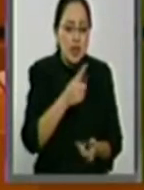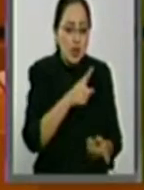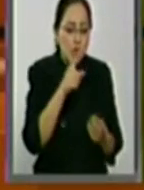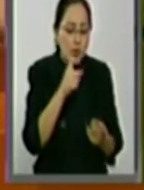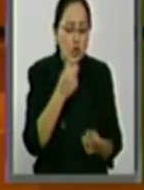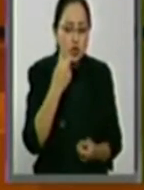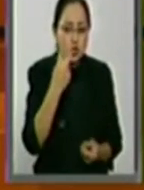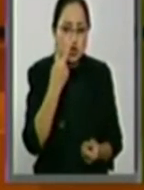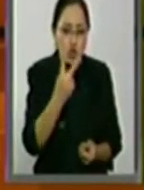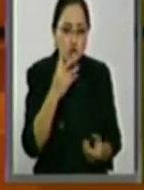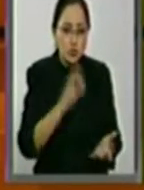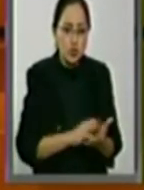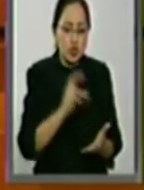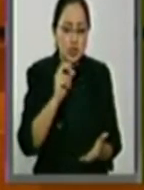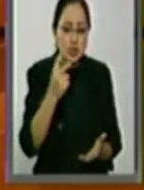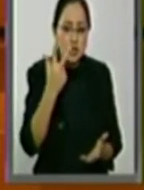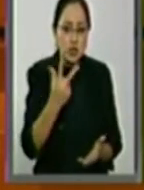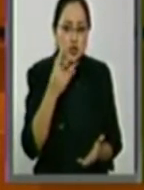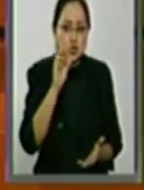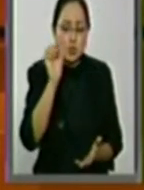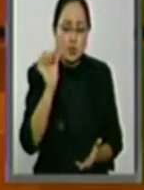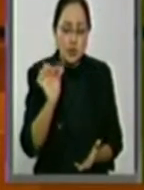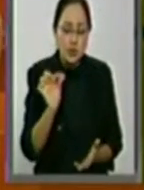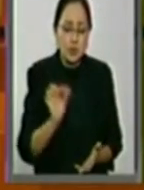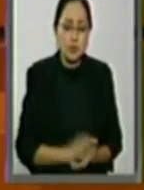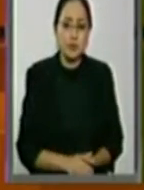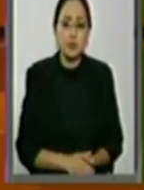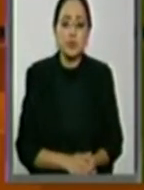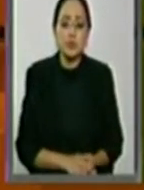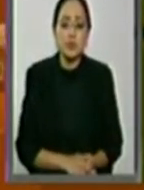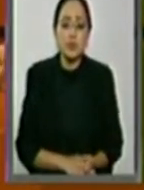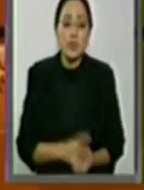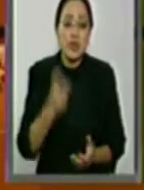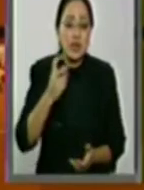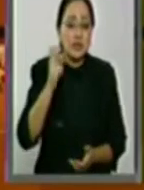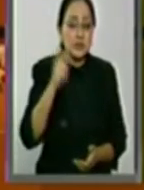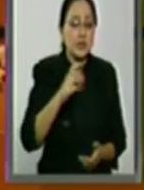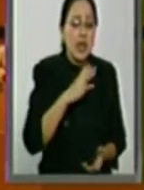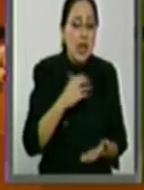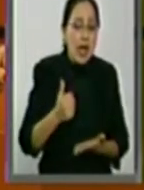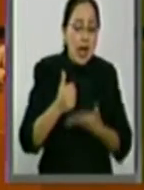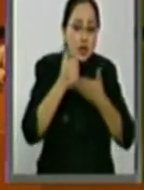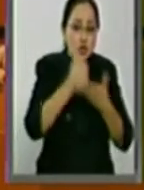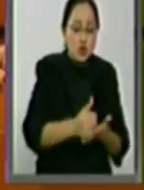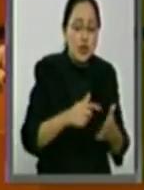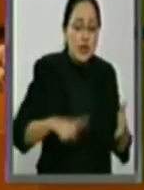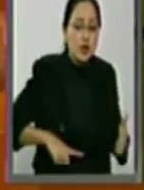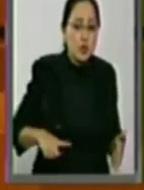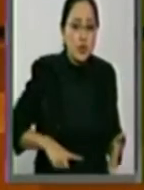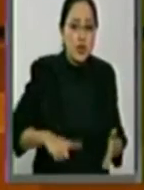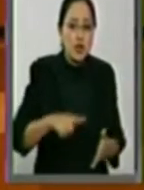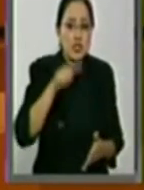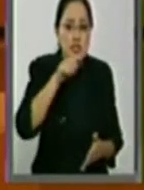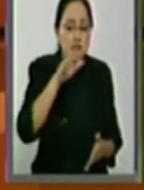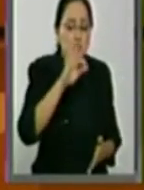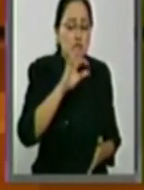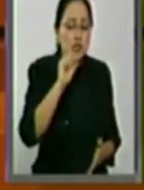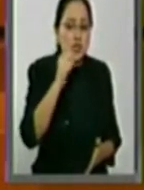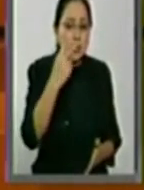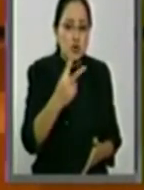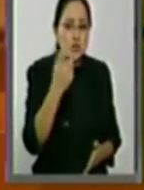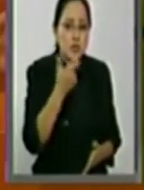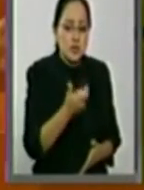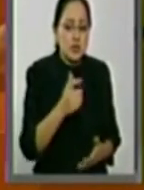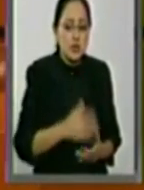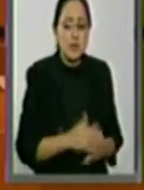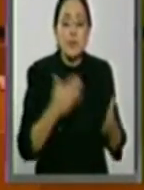2.38 pesos, lo que equivale a un subsidio de 17.62 pesos. En Guadalajara, por